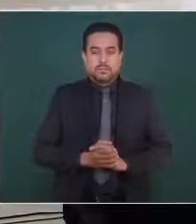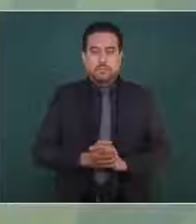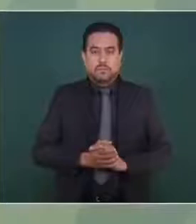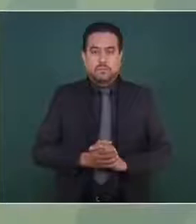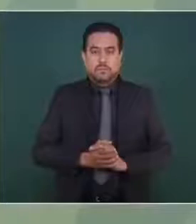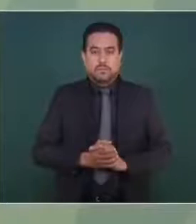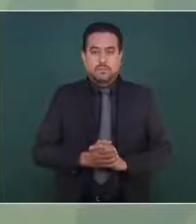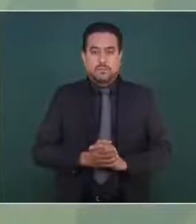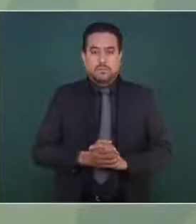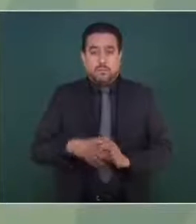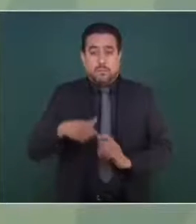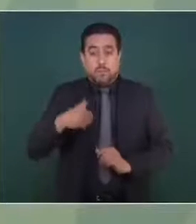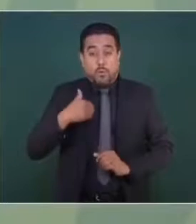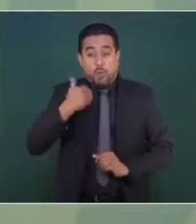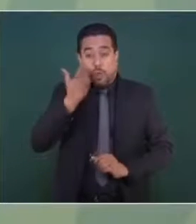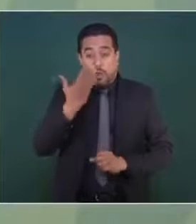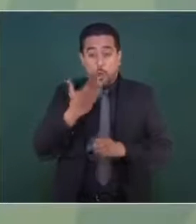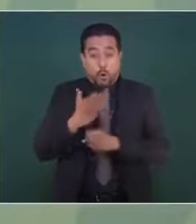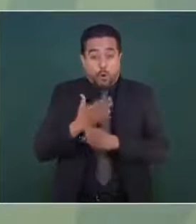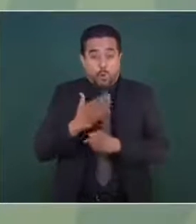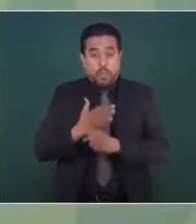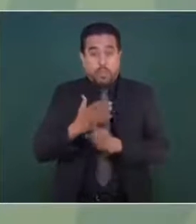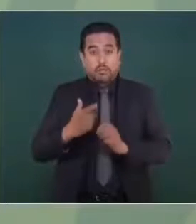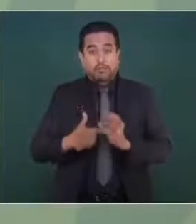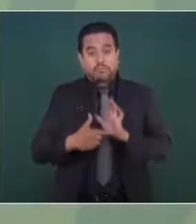acordó seguir trabajando